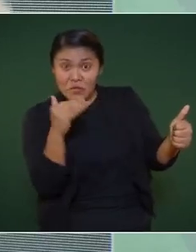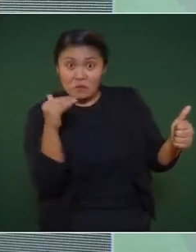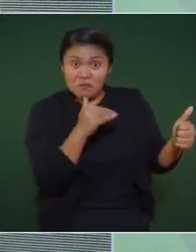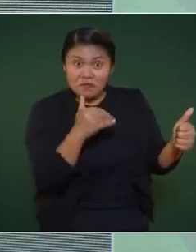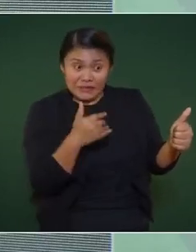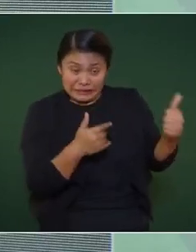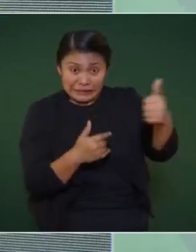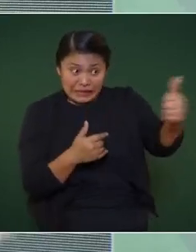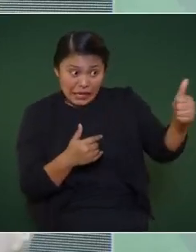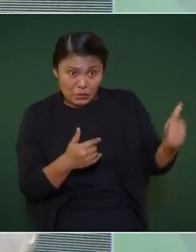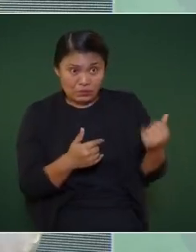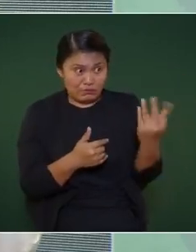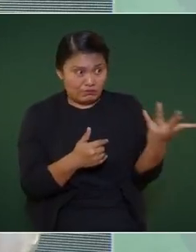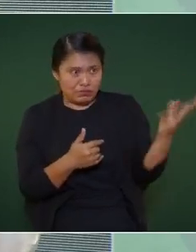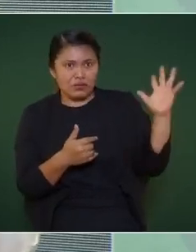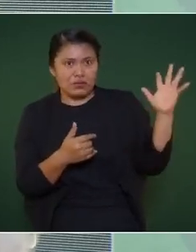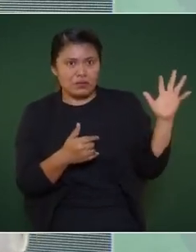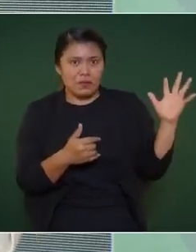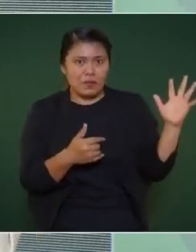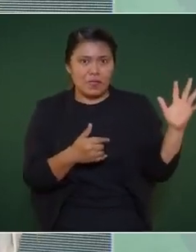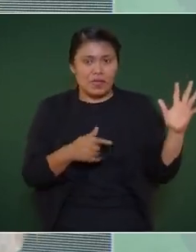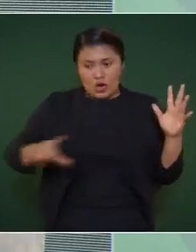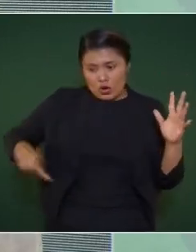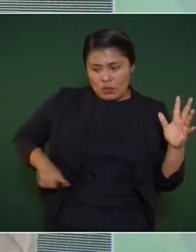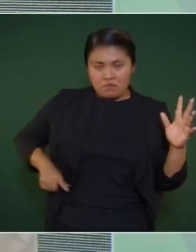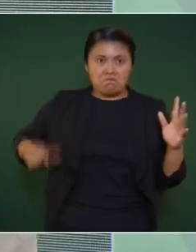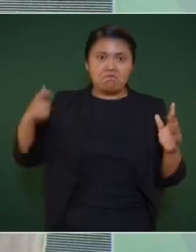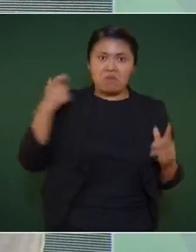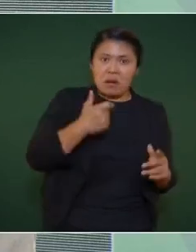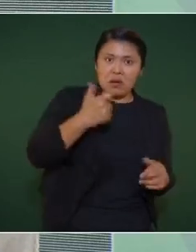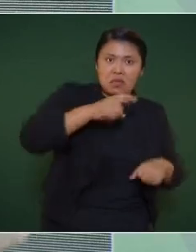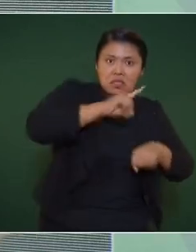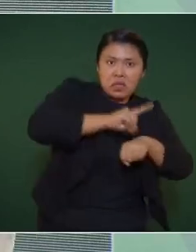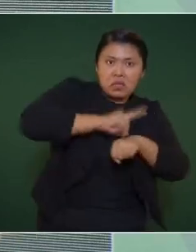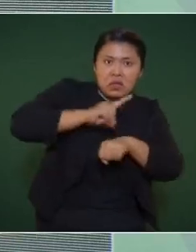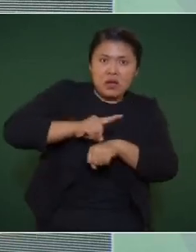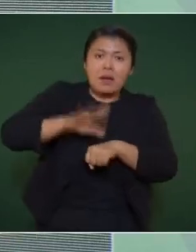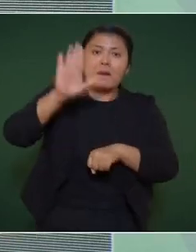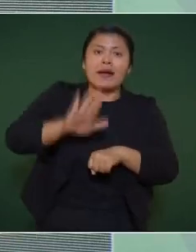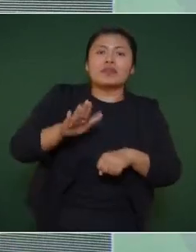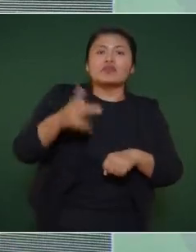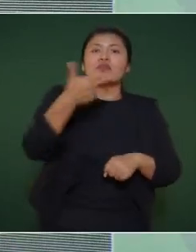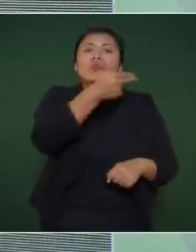lo que tenía que pagar el gobierno. Sí, diario, como si fuese un hotel